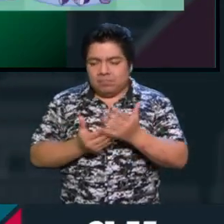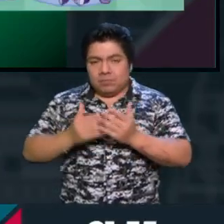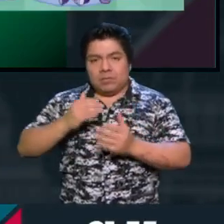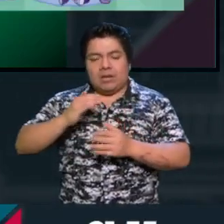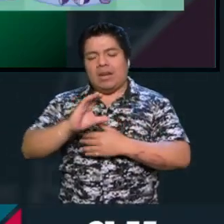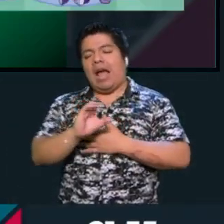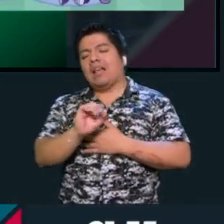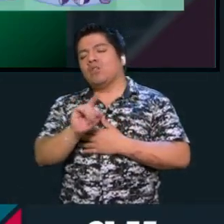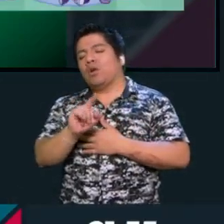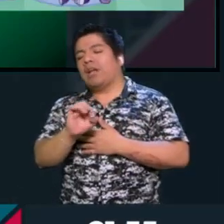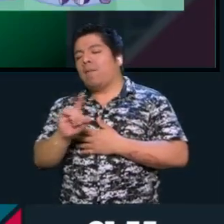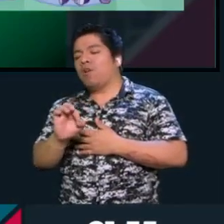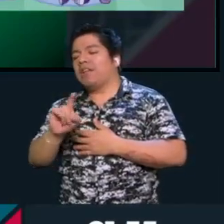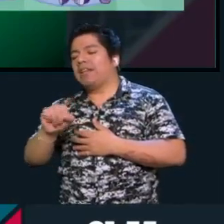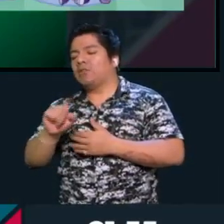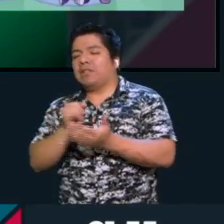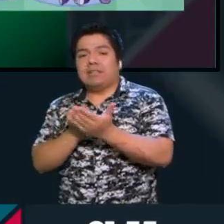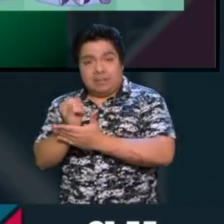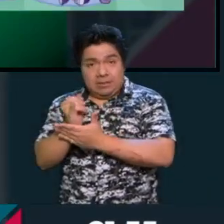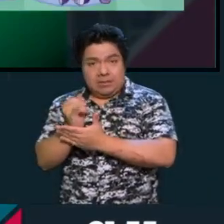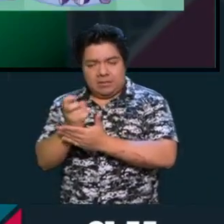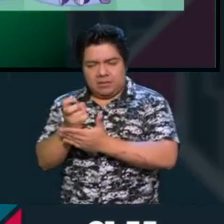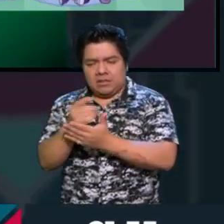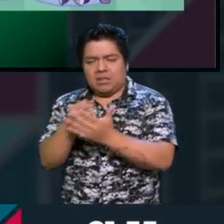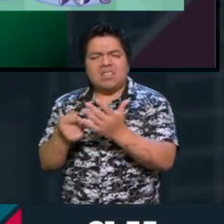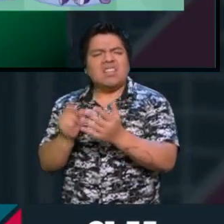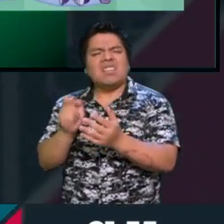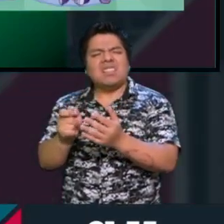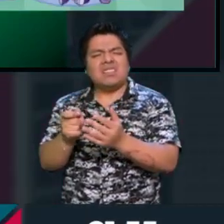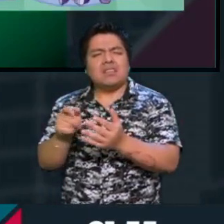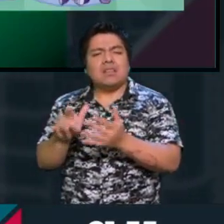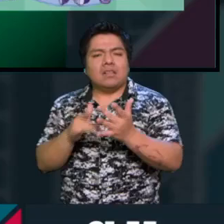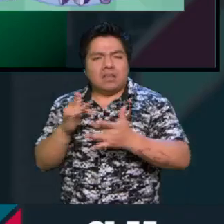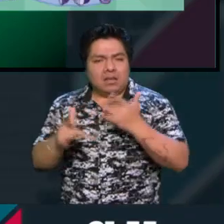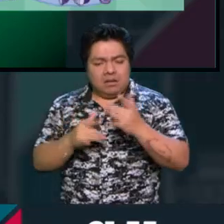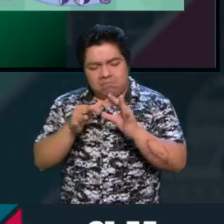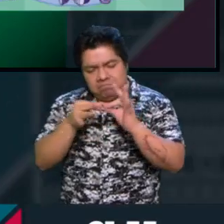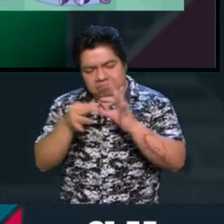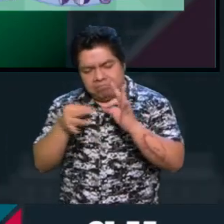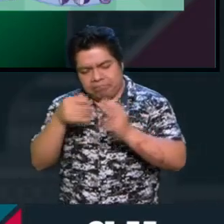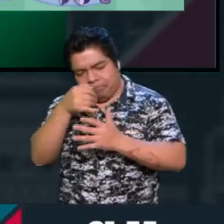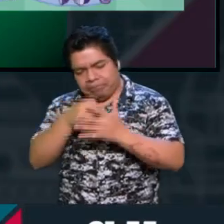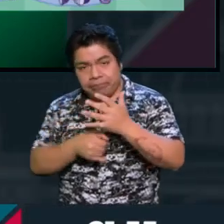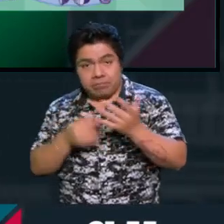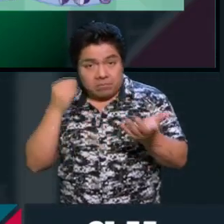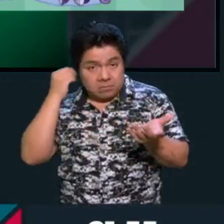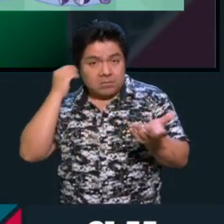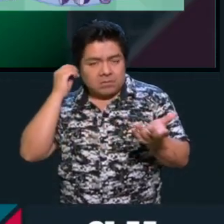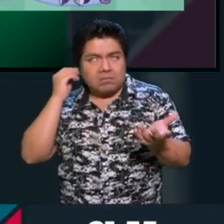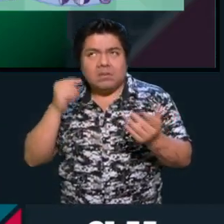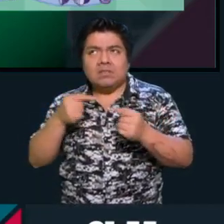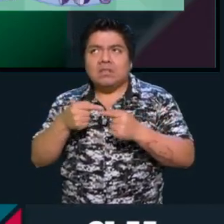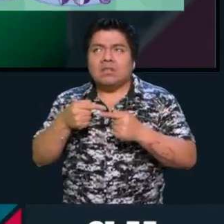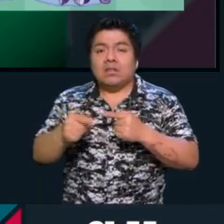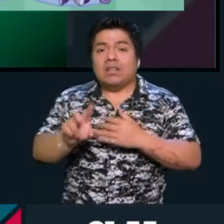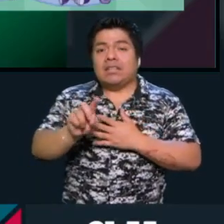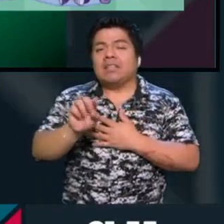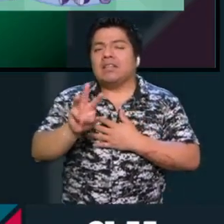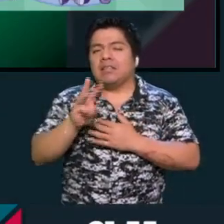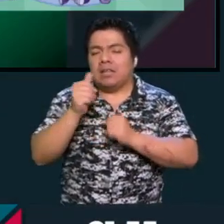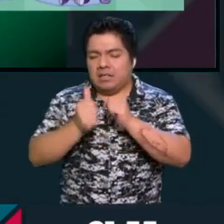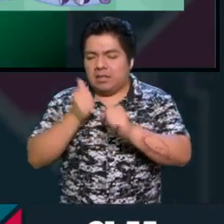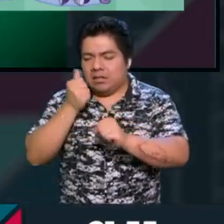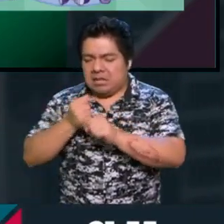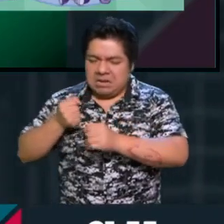Católicas por el Derecho a Decidir da a conocer, elabora como parte de estos 33 años